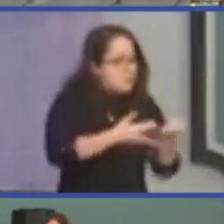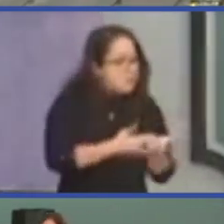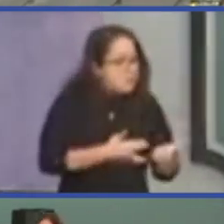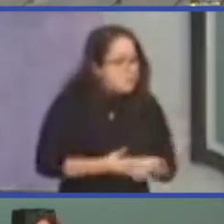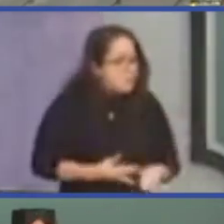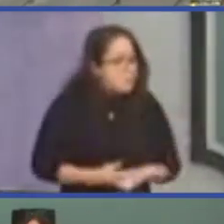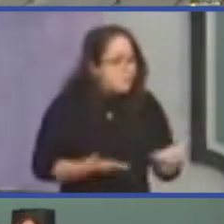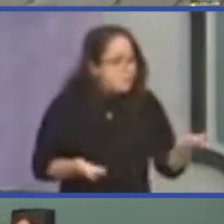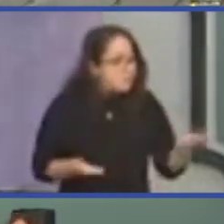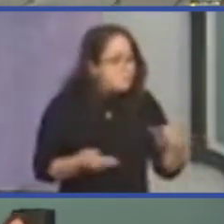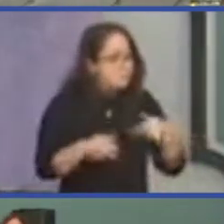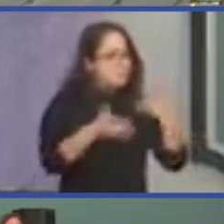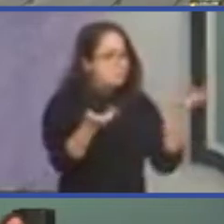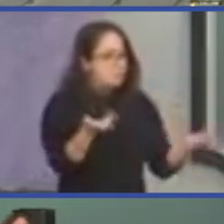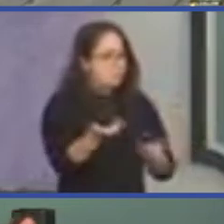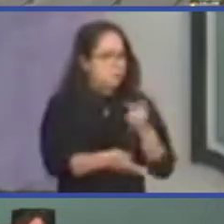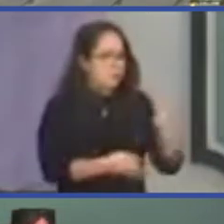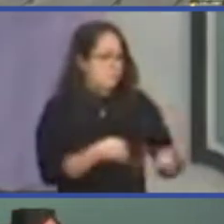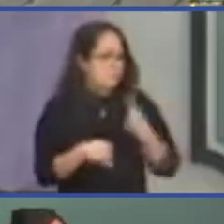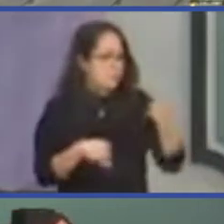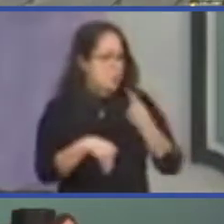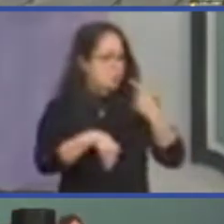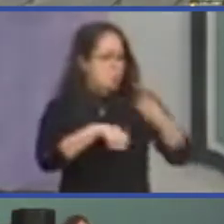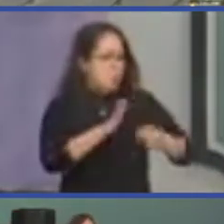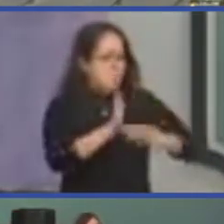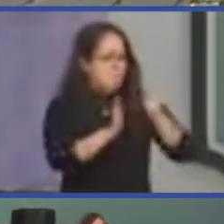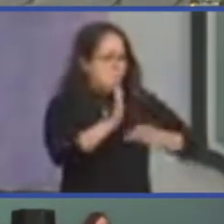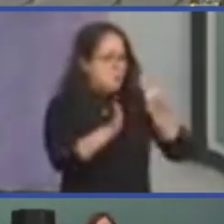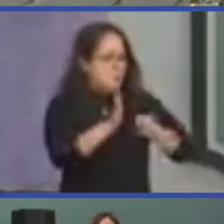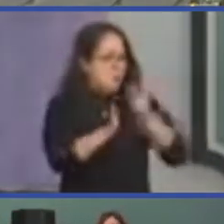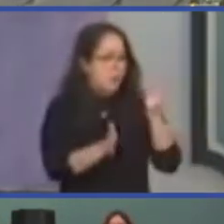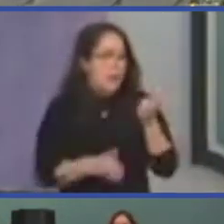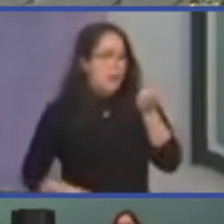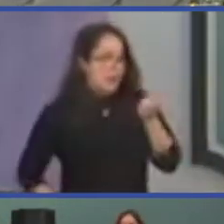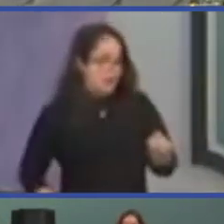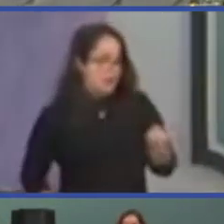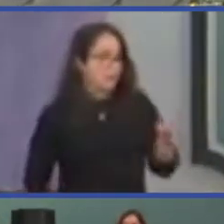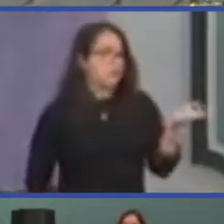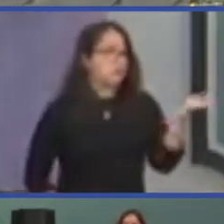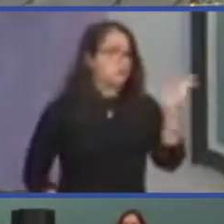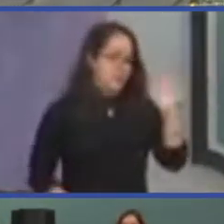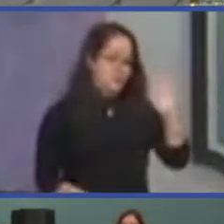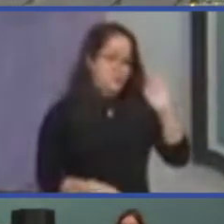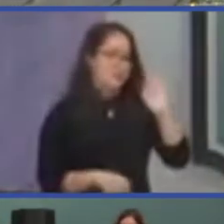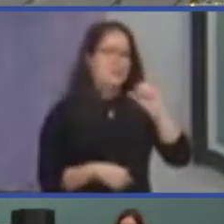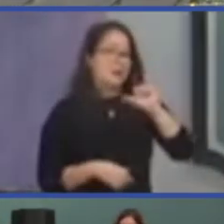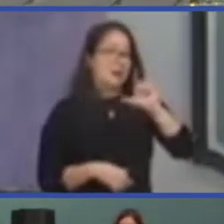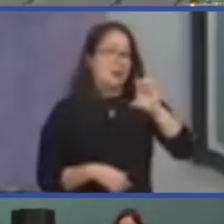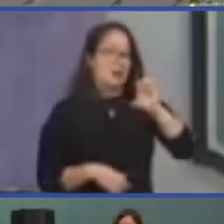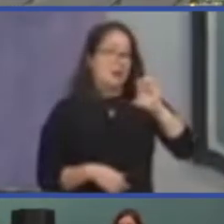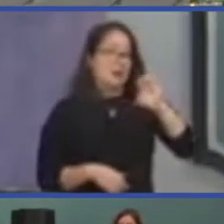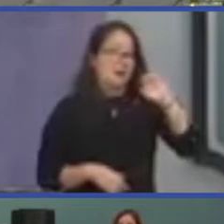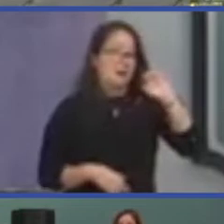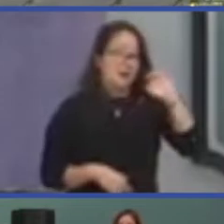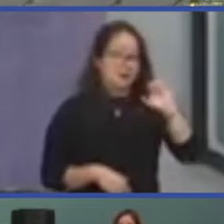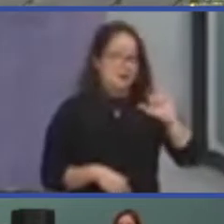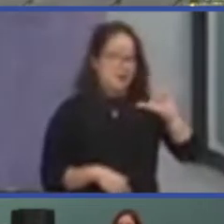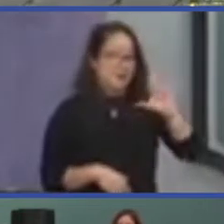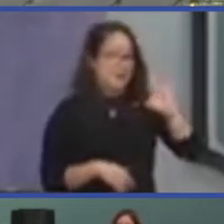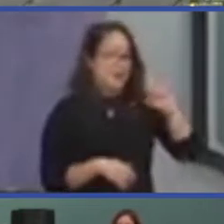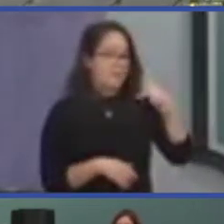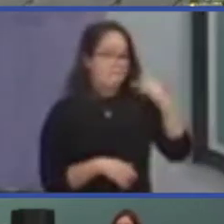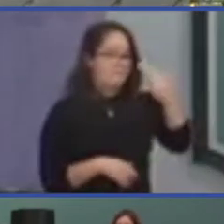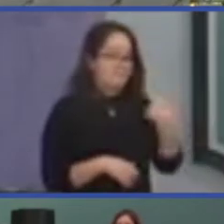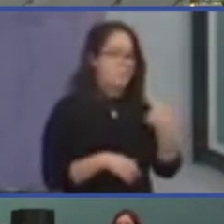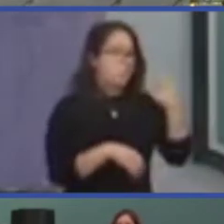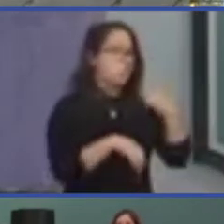infinito de veces eso es probablemente lo que corresponde a Aleph 1 que es la cardinalidad de los números